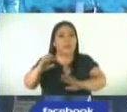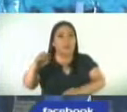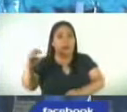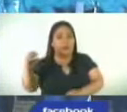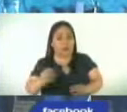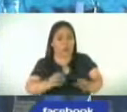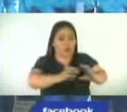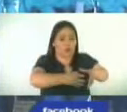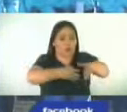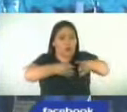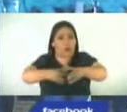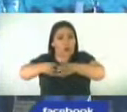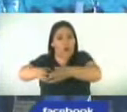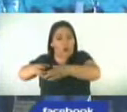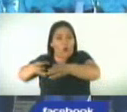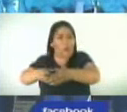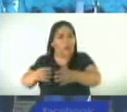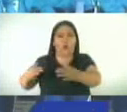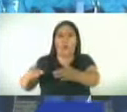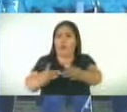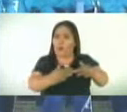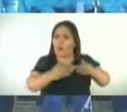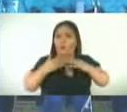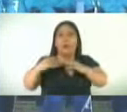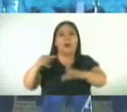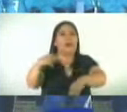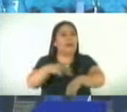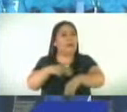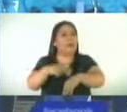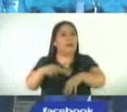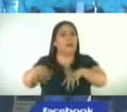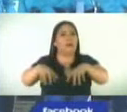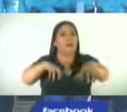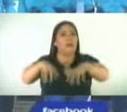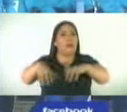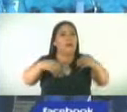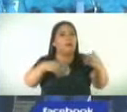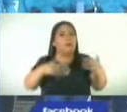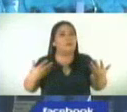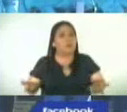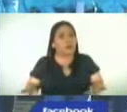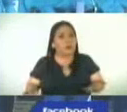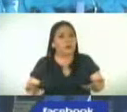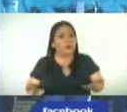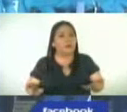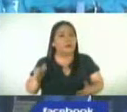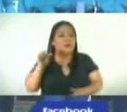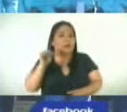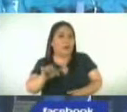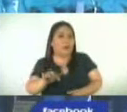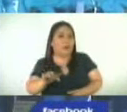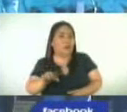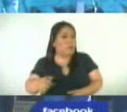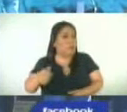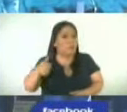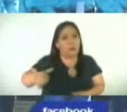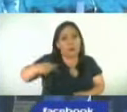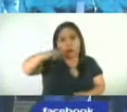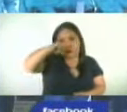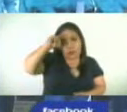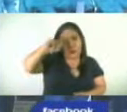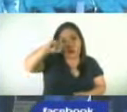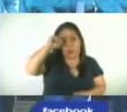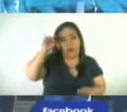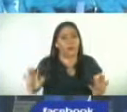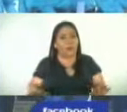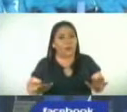brigadas que están trabajando al mismo tiempo desplegados en todo el territorio nacional. Y esto pues nos está dando muy buenos resultados en el tema